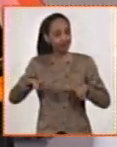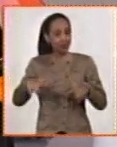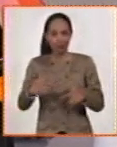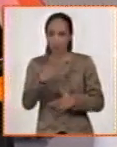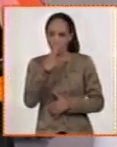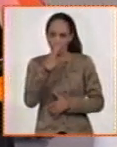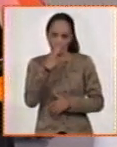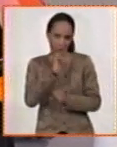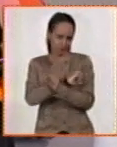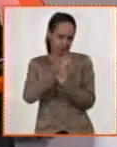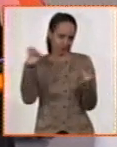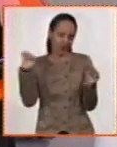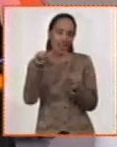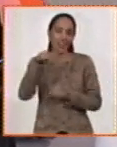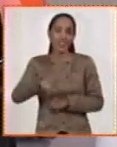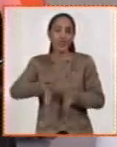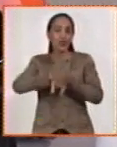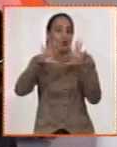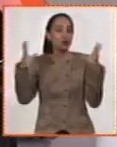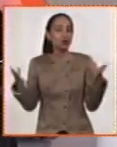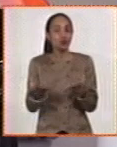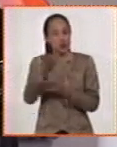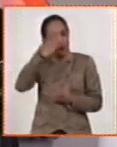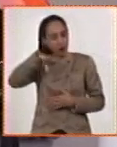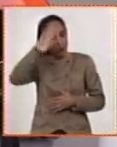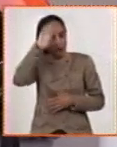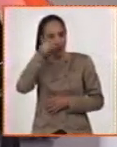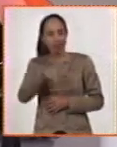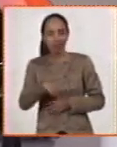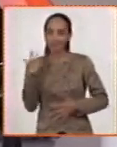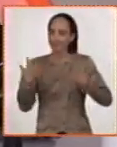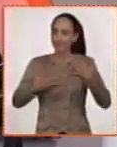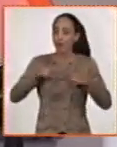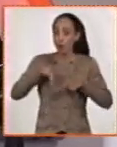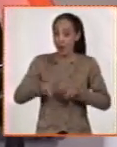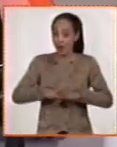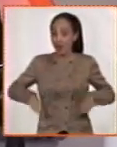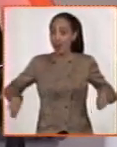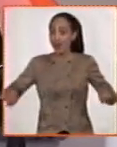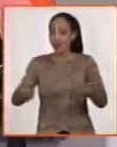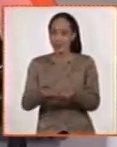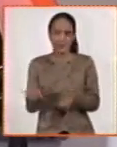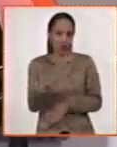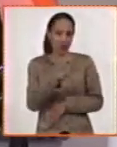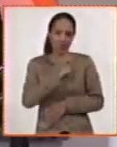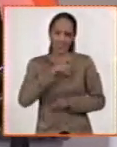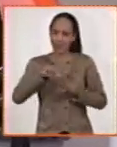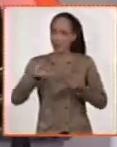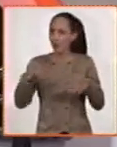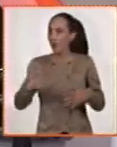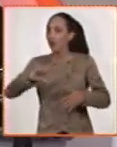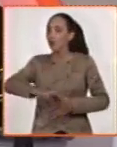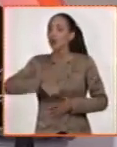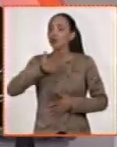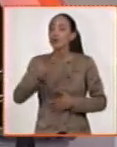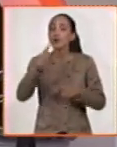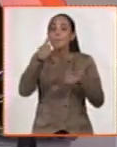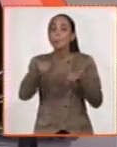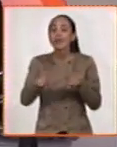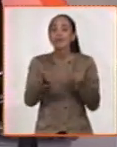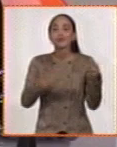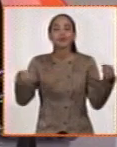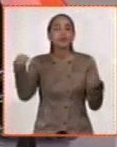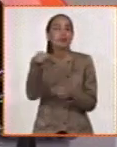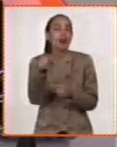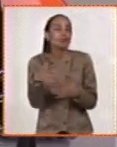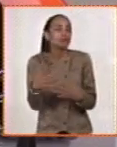en la mañana en todo el país. Y hoy la mesa redonda también quiere hablar de cultura, pero mirando sobre todo a esas esencias que